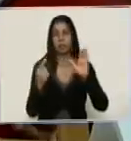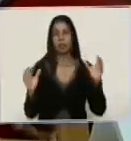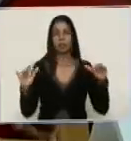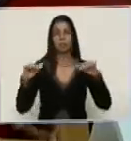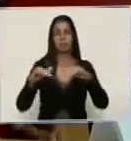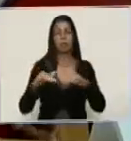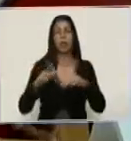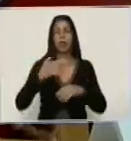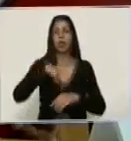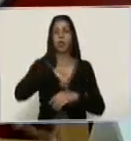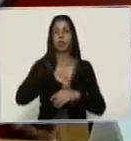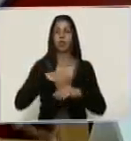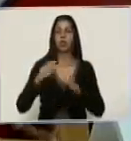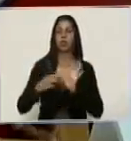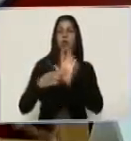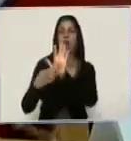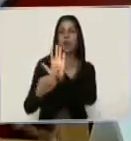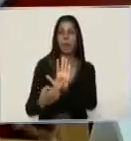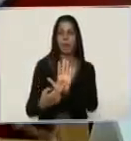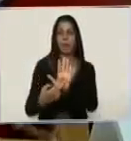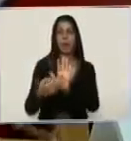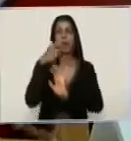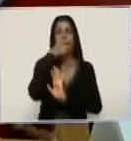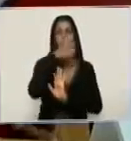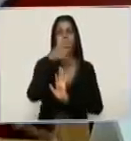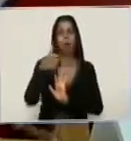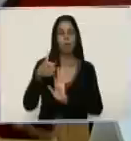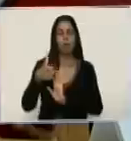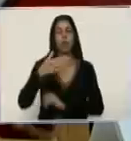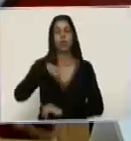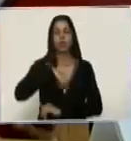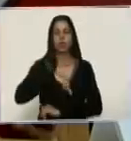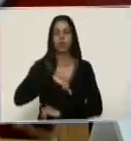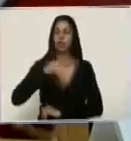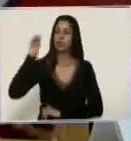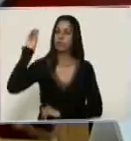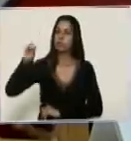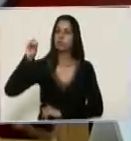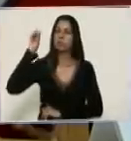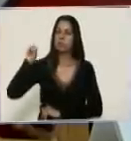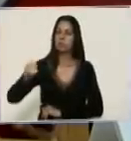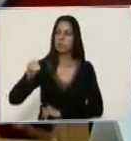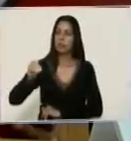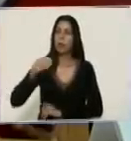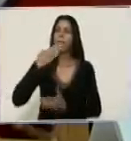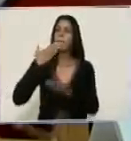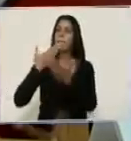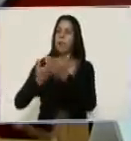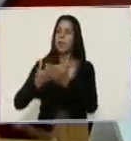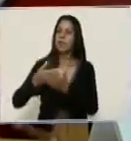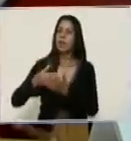del poder originario, exige la renuncia inmediata de Luis Almagro